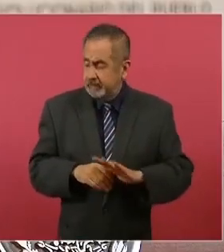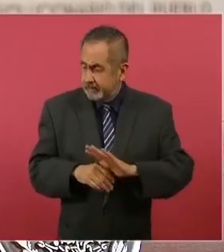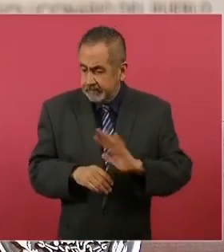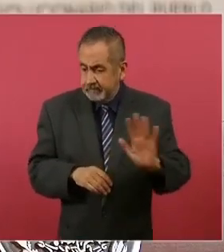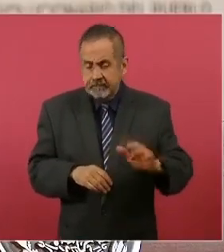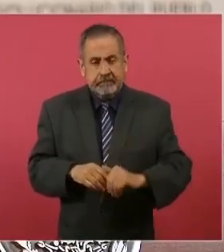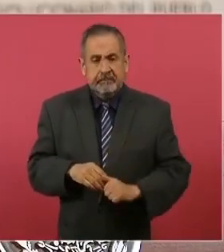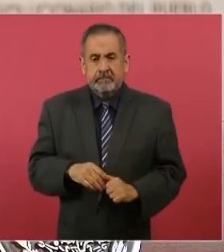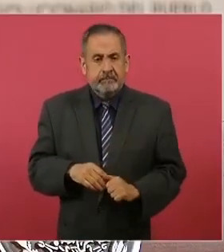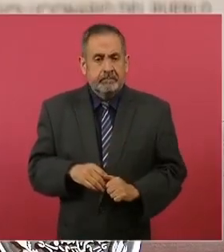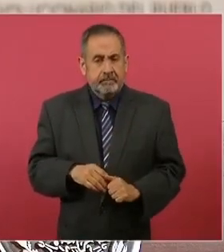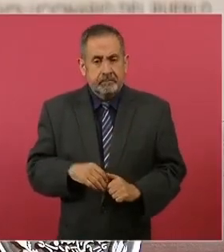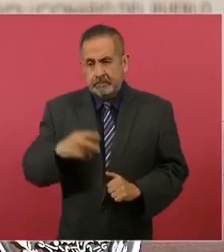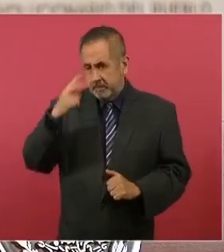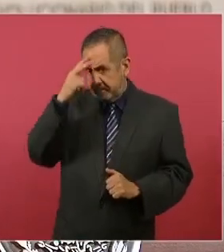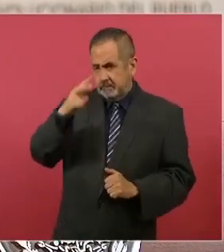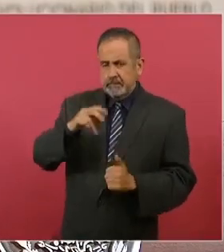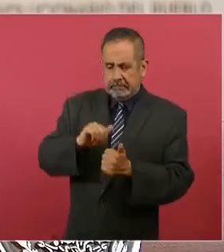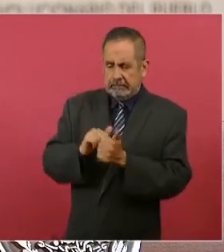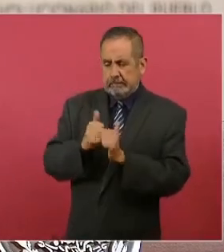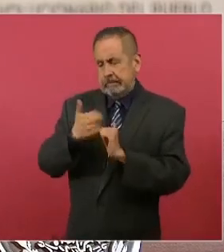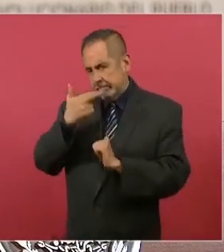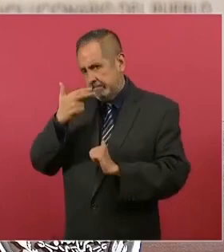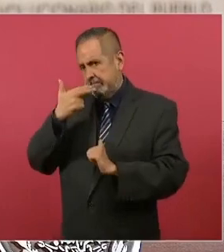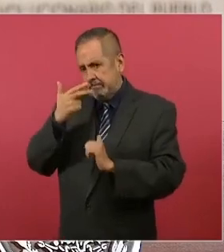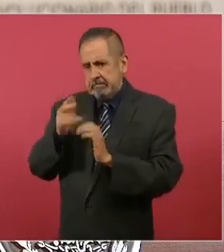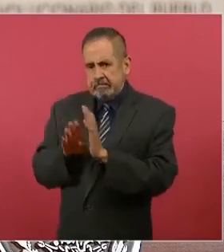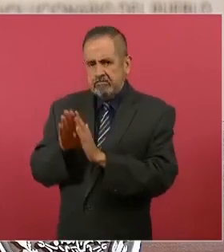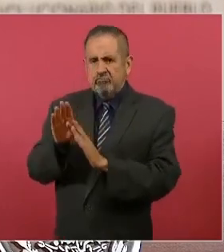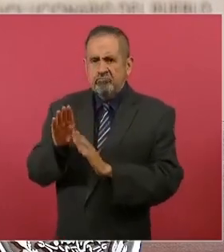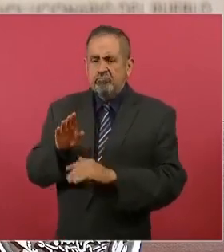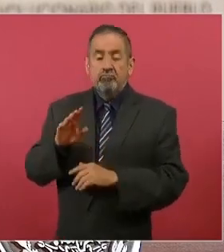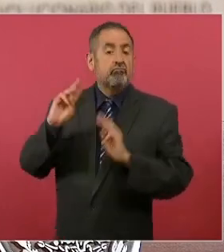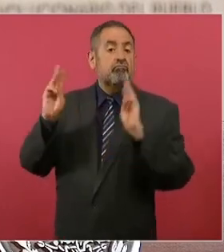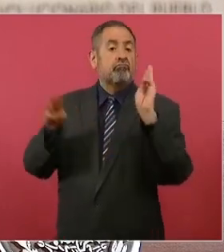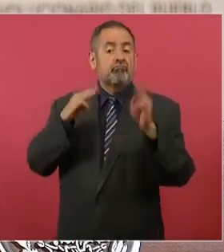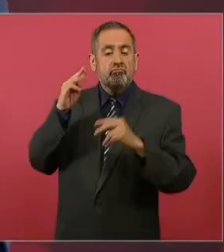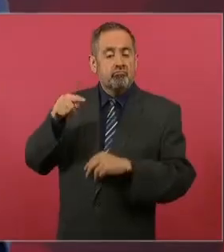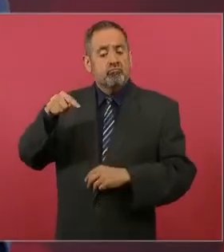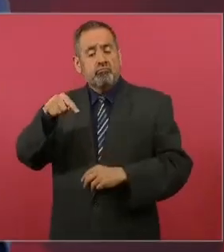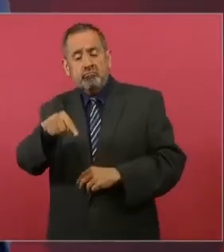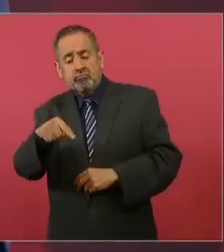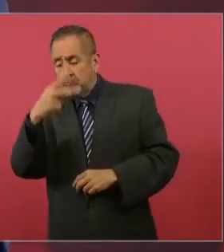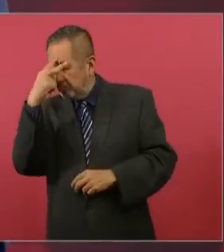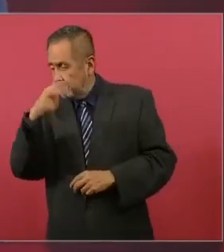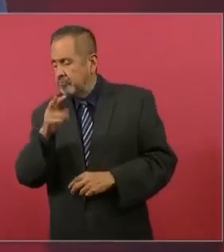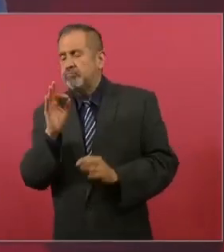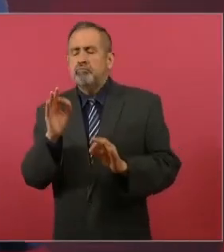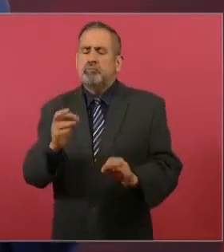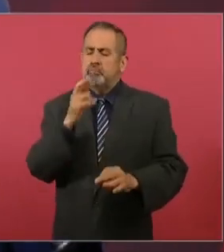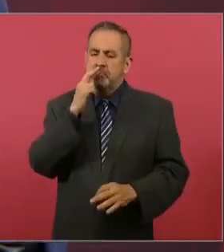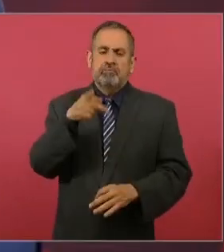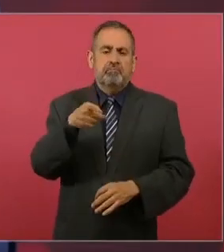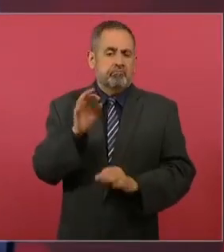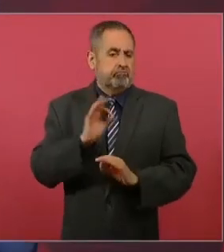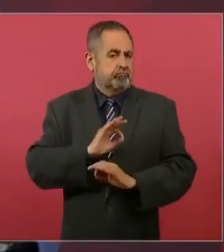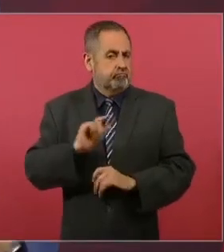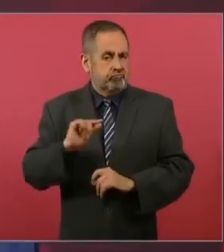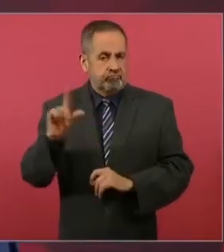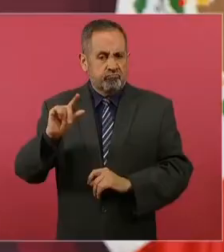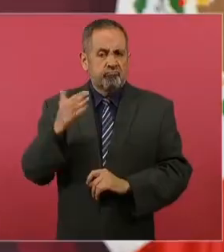México ha recuperado su fama en el mundo y es uno de los